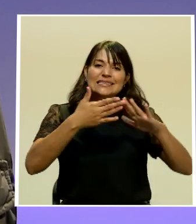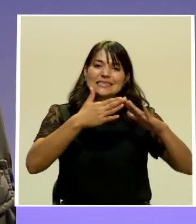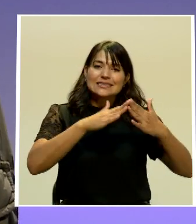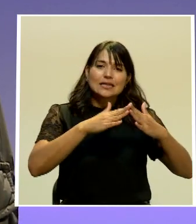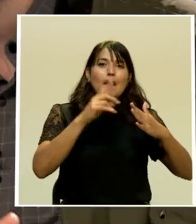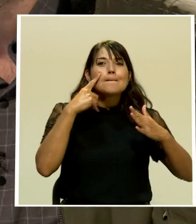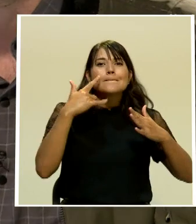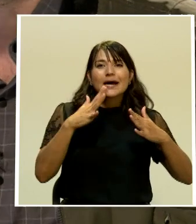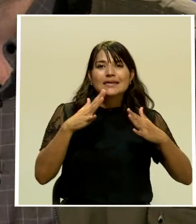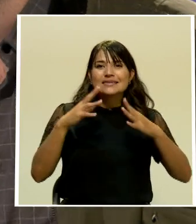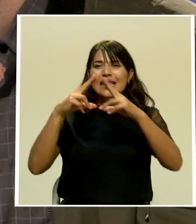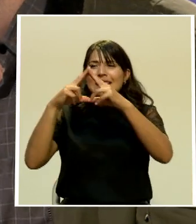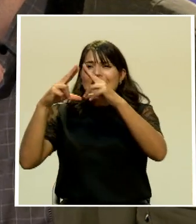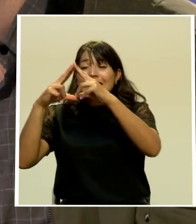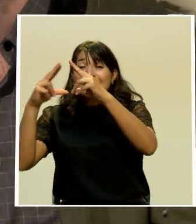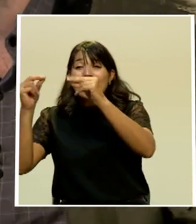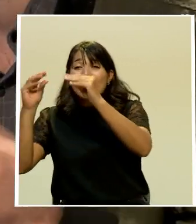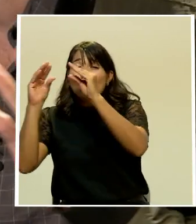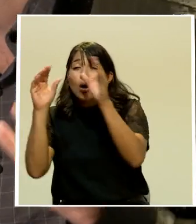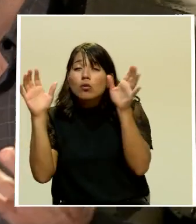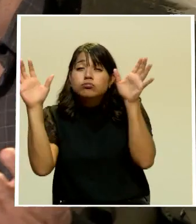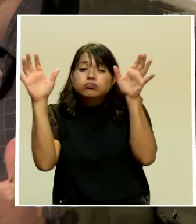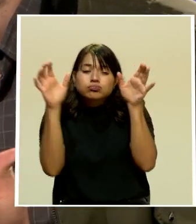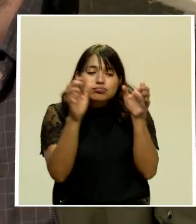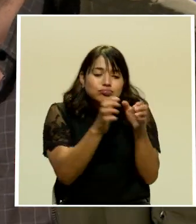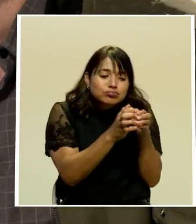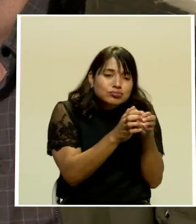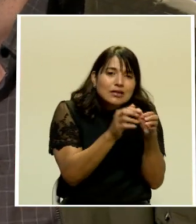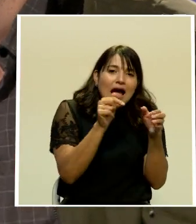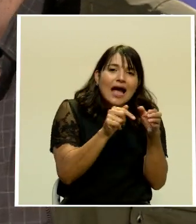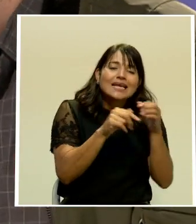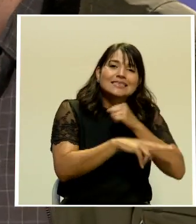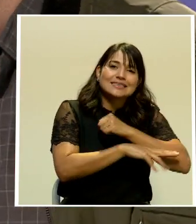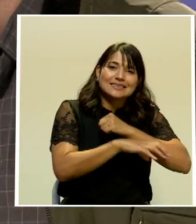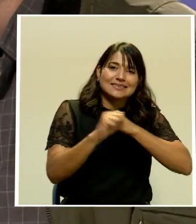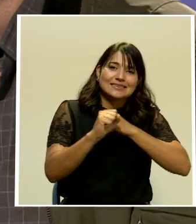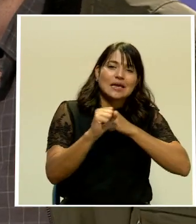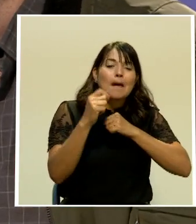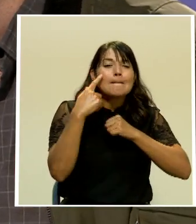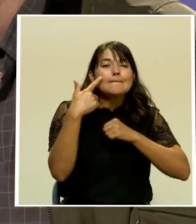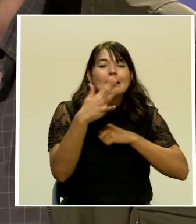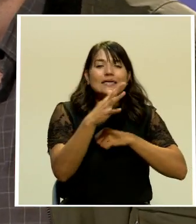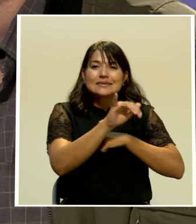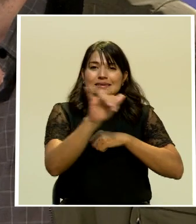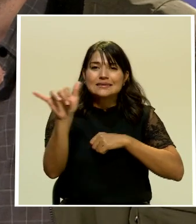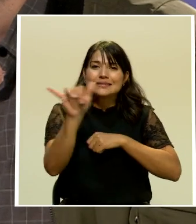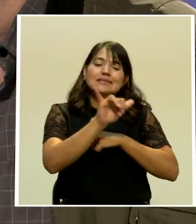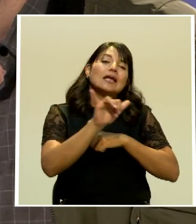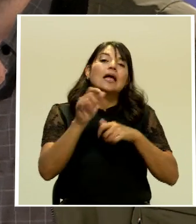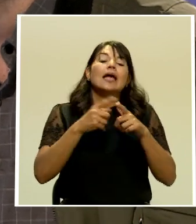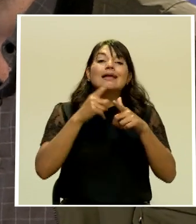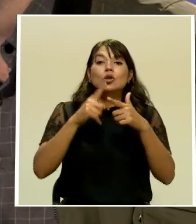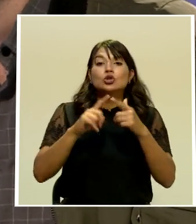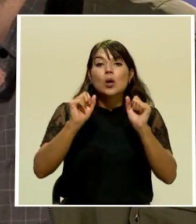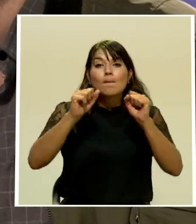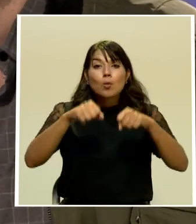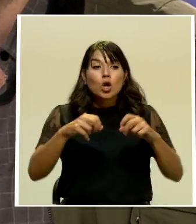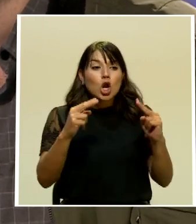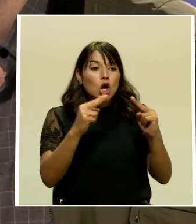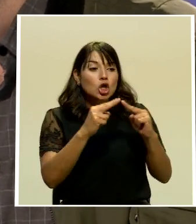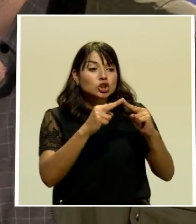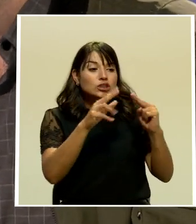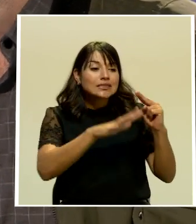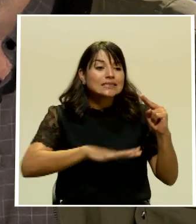terruño en un barrio, digamos, que está en las afueras de la ciudad de San José. Entonces, conocer ese espacio, ir hacia el